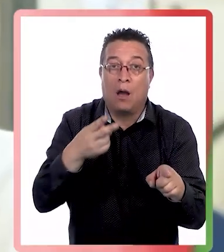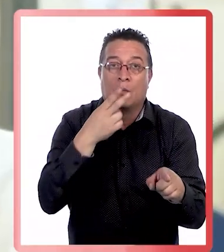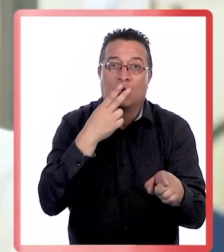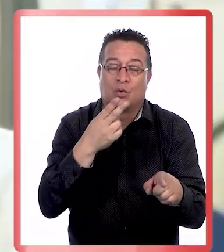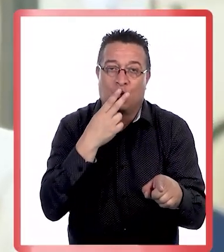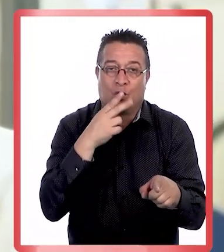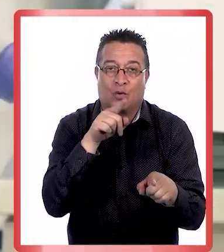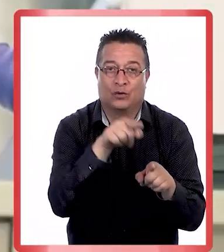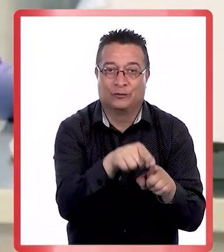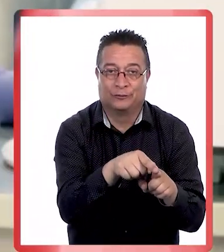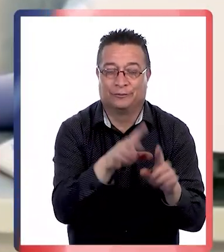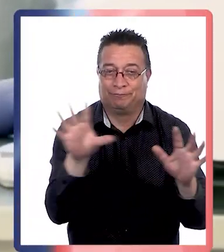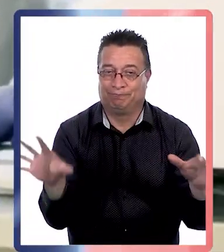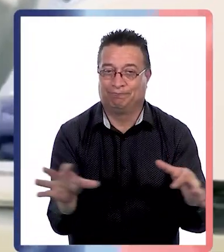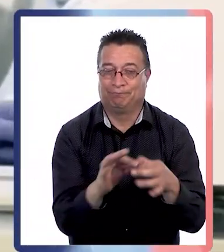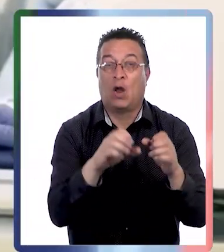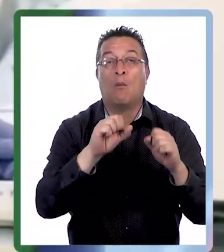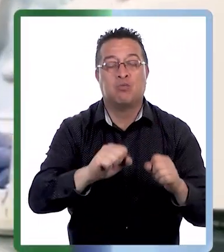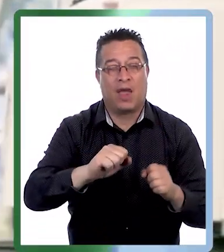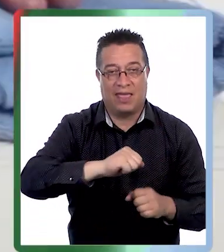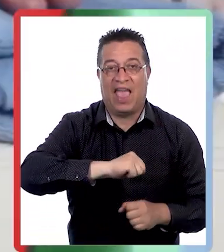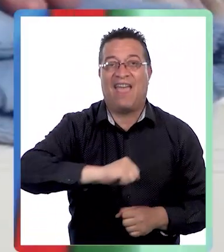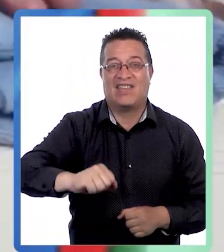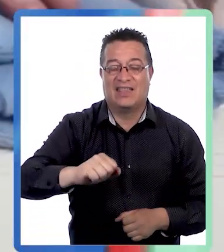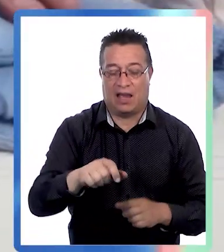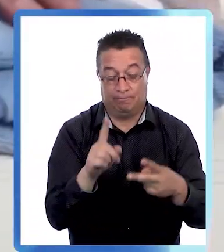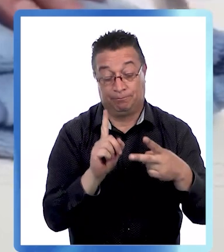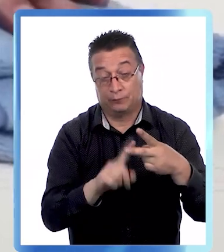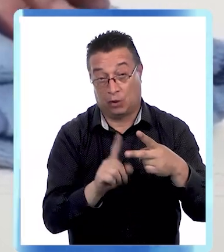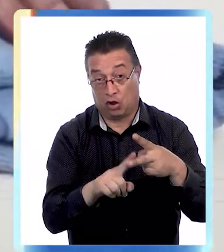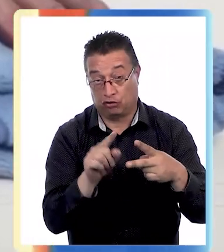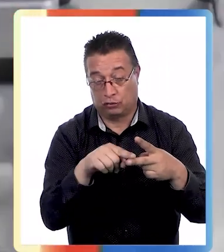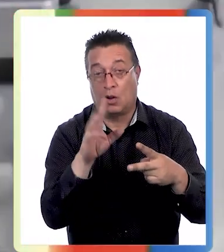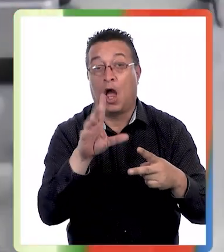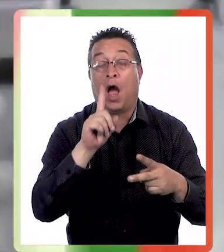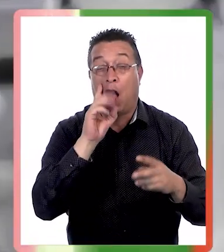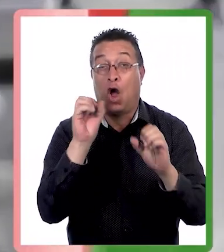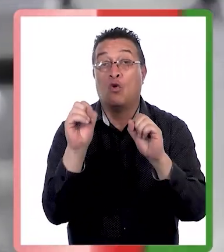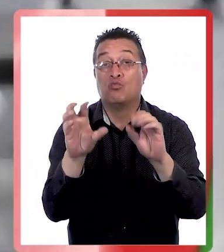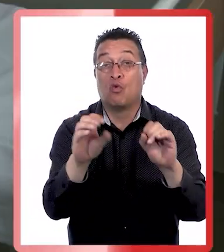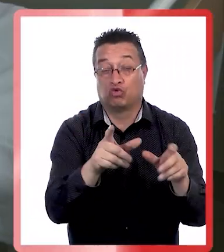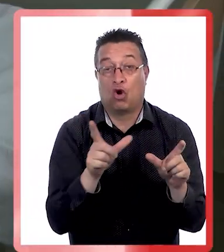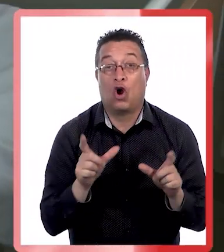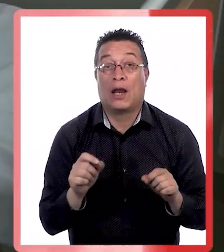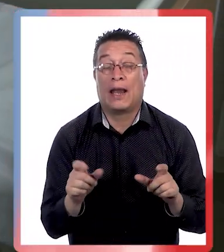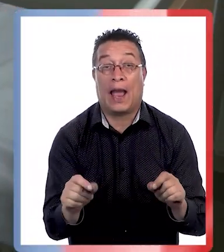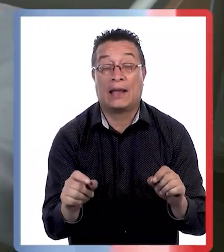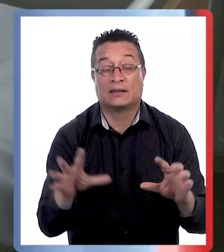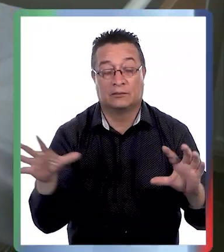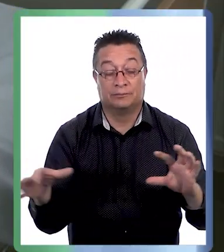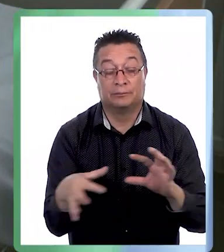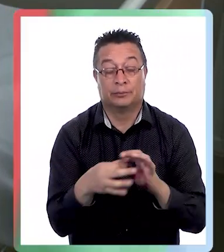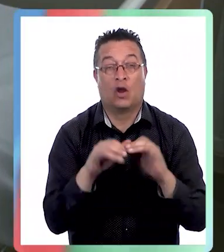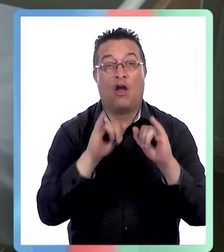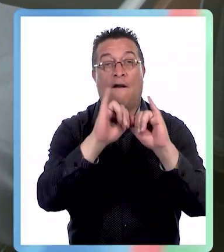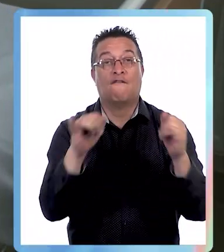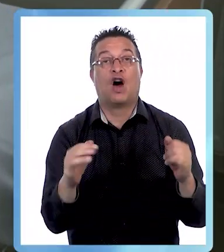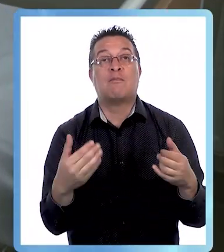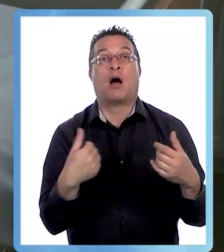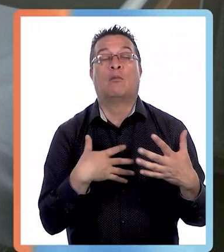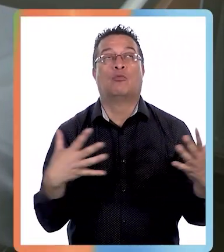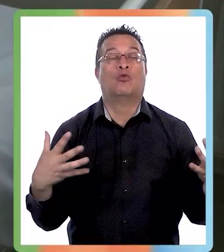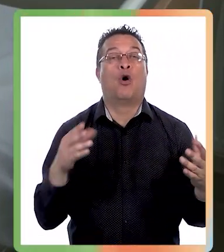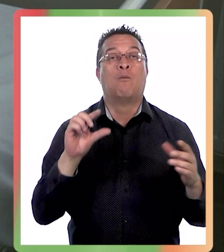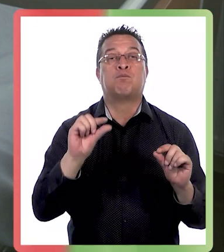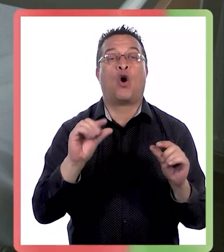factor de riesgo que podemos evitar. Dos, hay muchos cánceres relacionados con nuestro estilo de vida poco saludable,